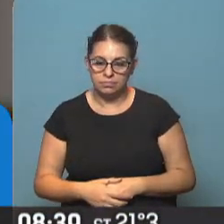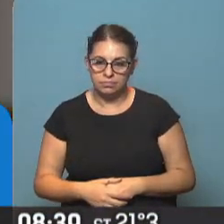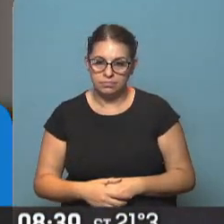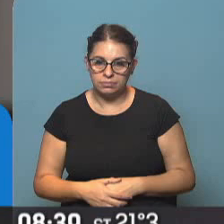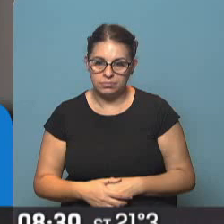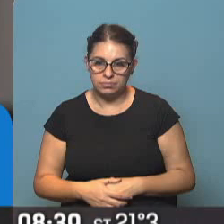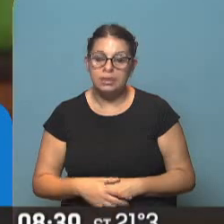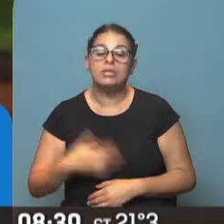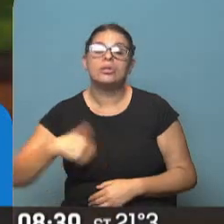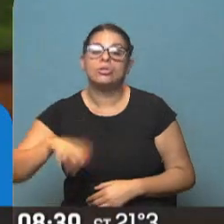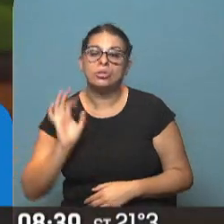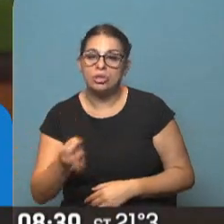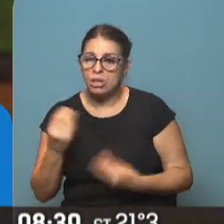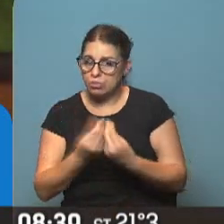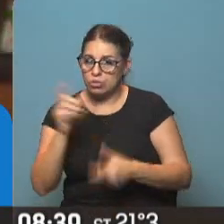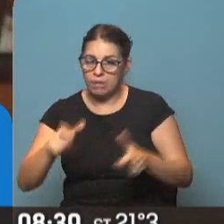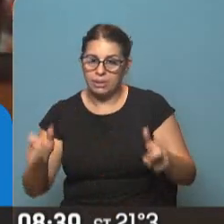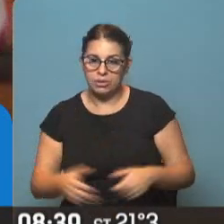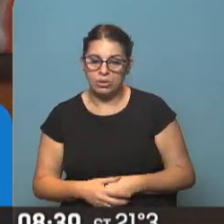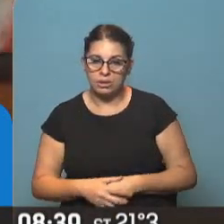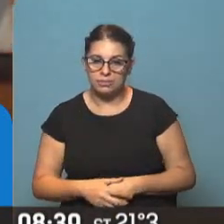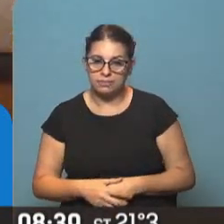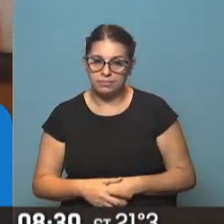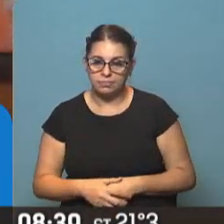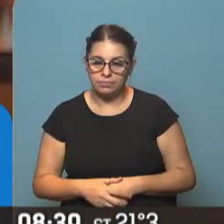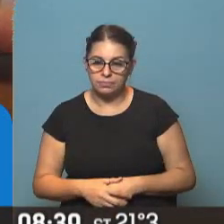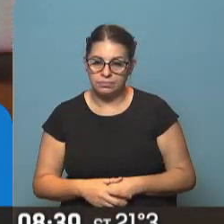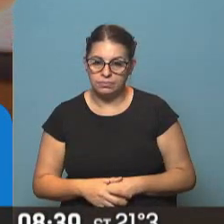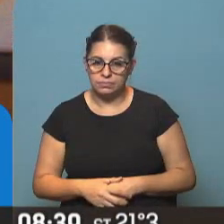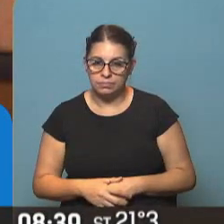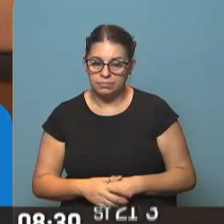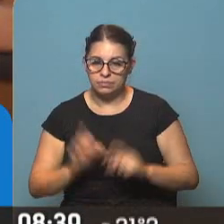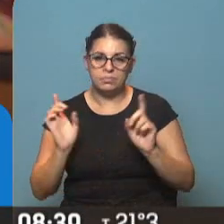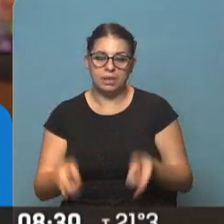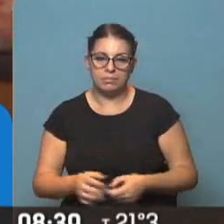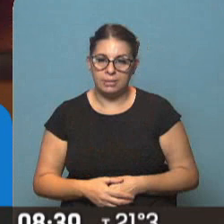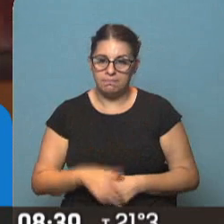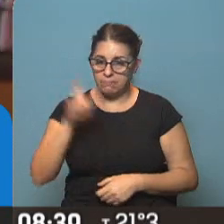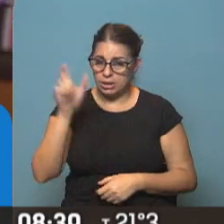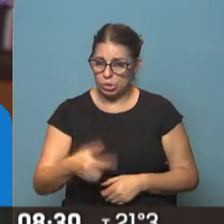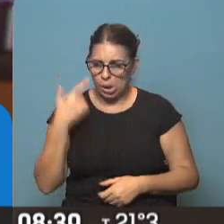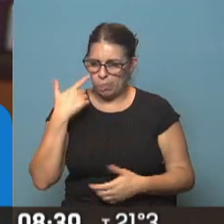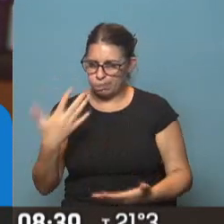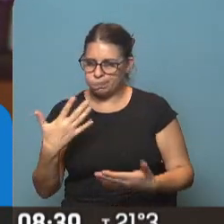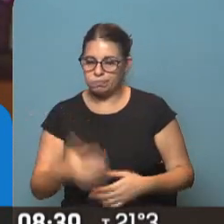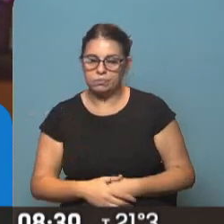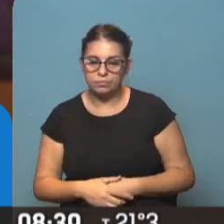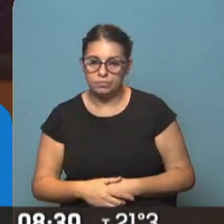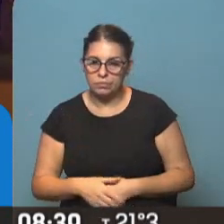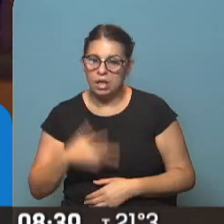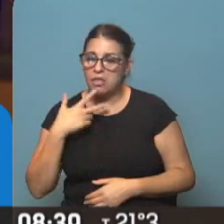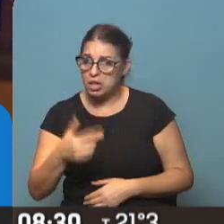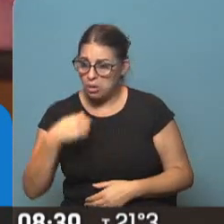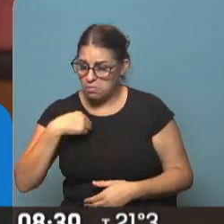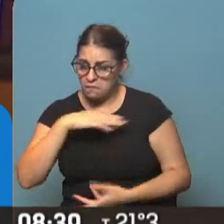nos enteramos de mucha gente que incluso una una persona muy conocida dijo en